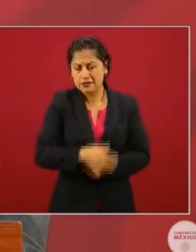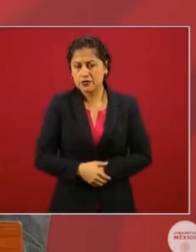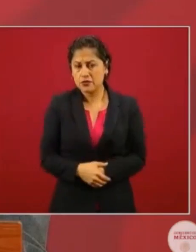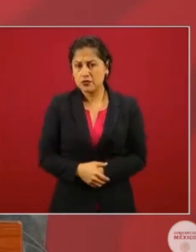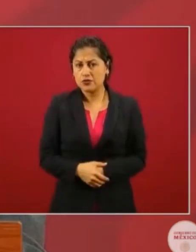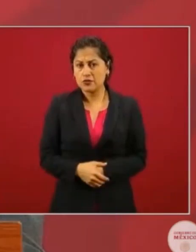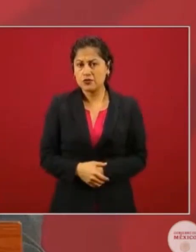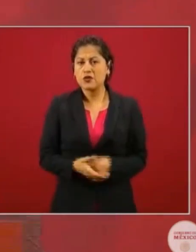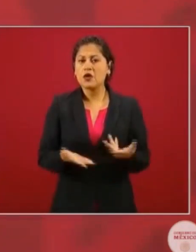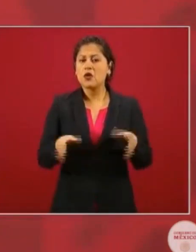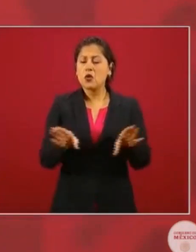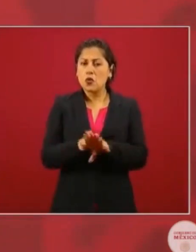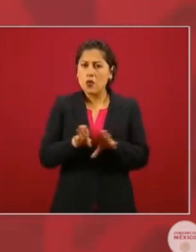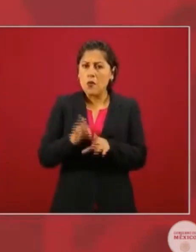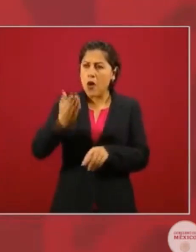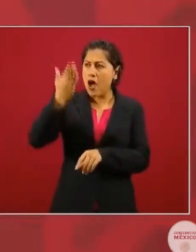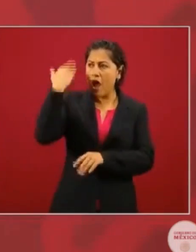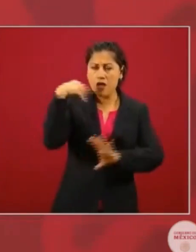¿Quién hizo ese acuerdo?